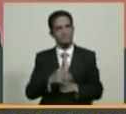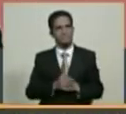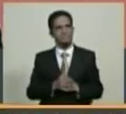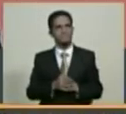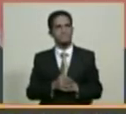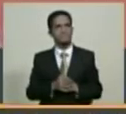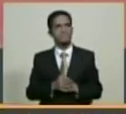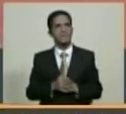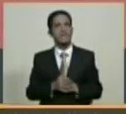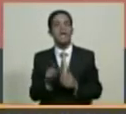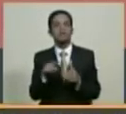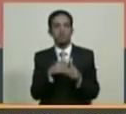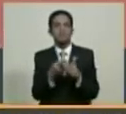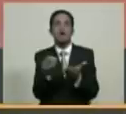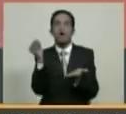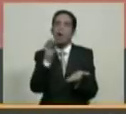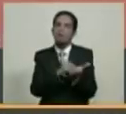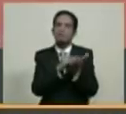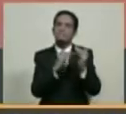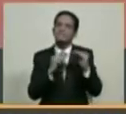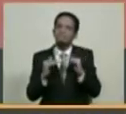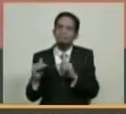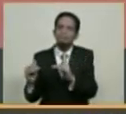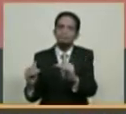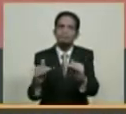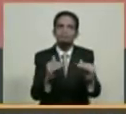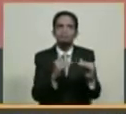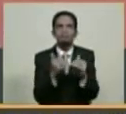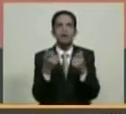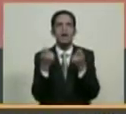y volver a buscar los equilibrios